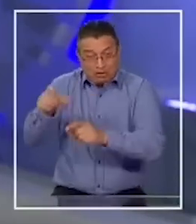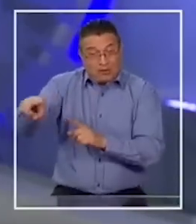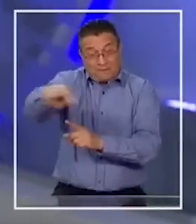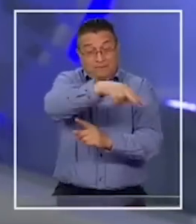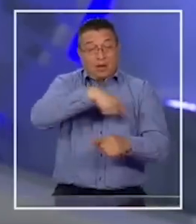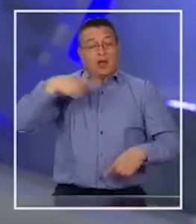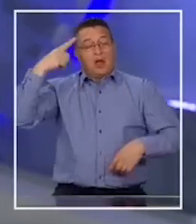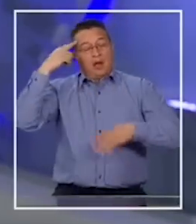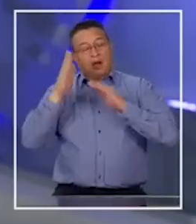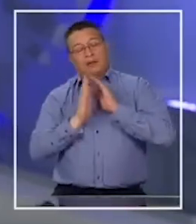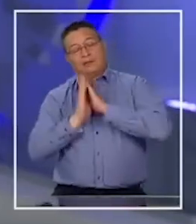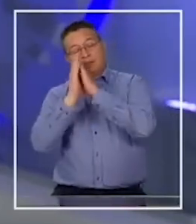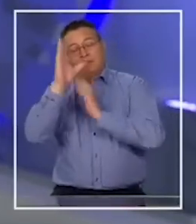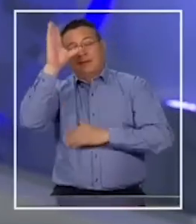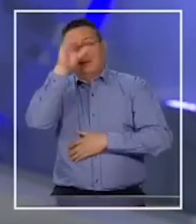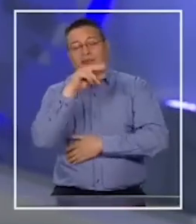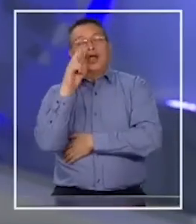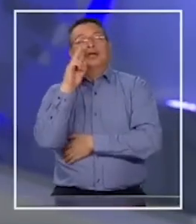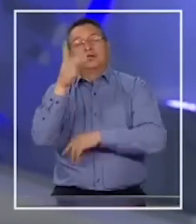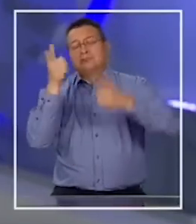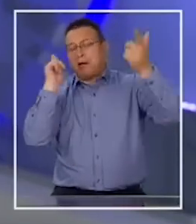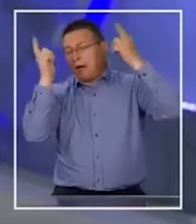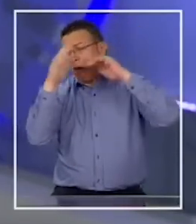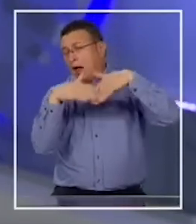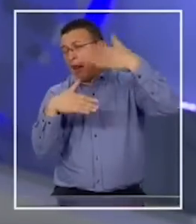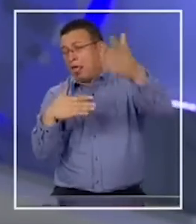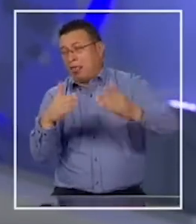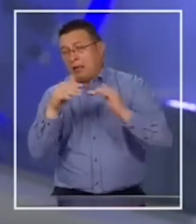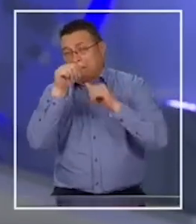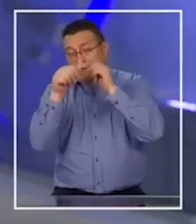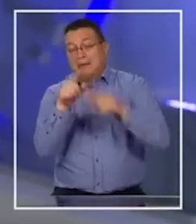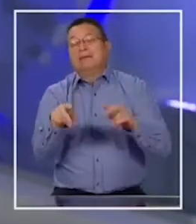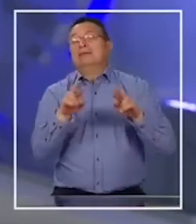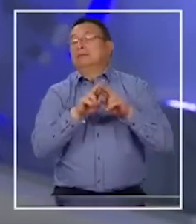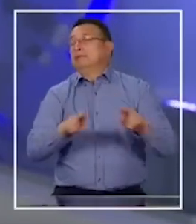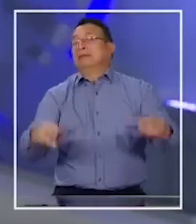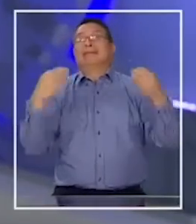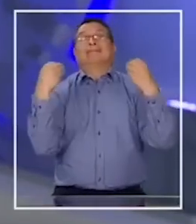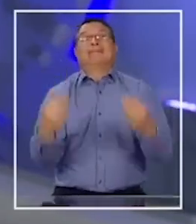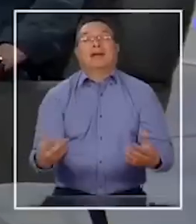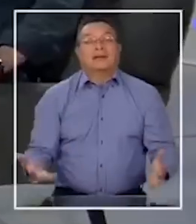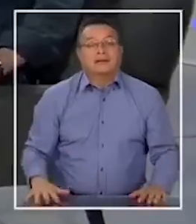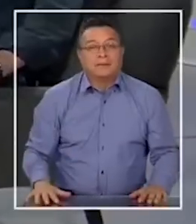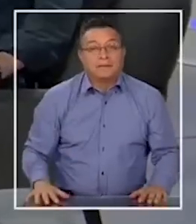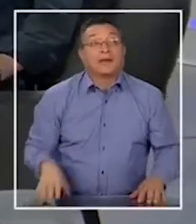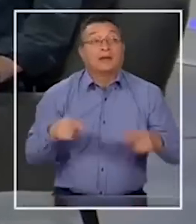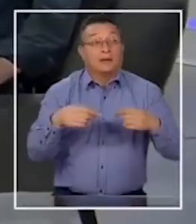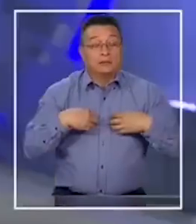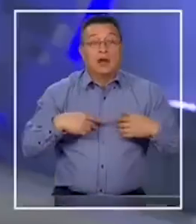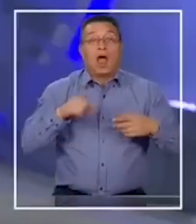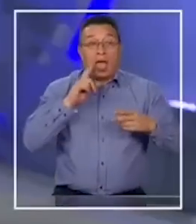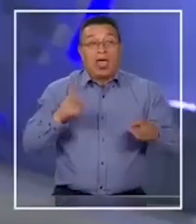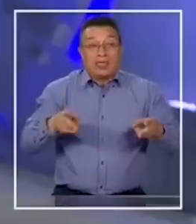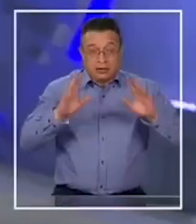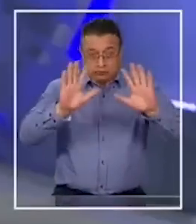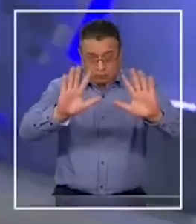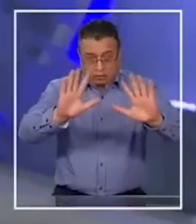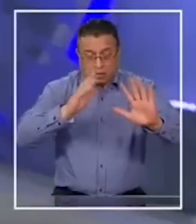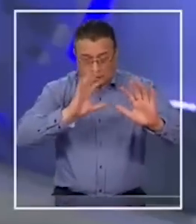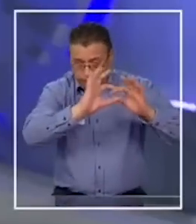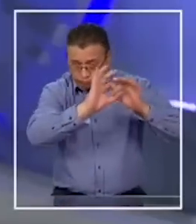poder dormir en la noche sin el narcotraficante al lado Esa es la diferencia del cielo tengo derecho tengo derecho